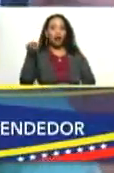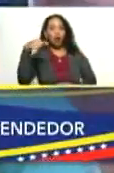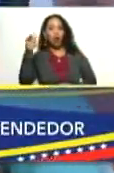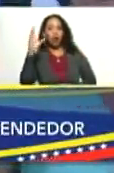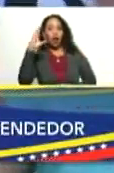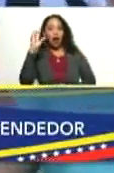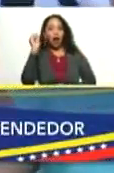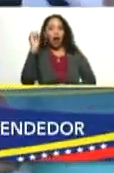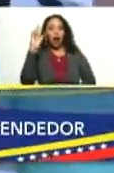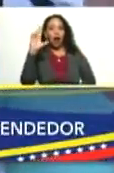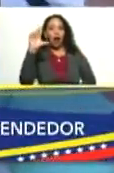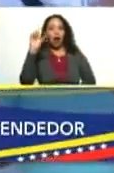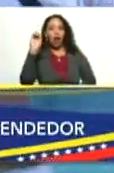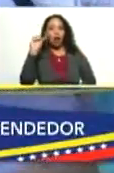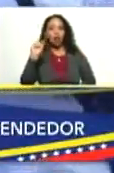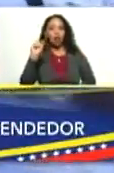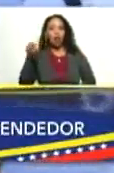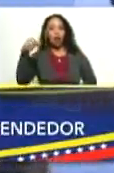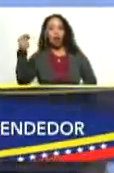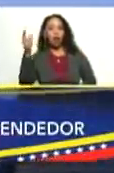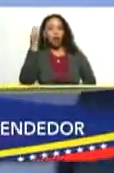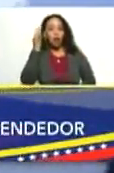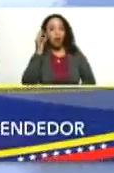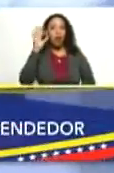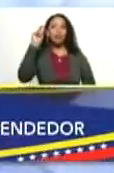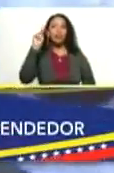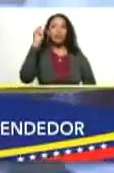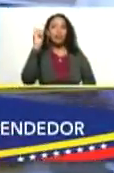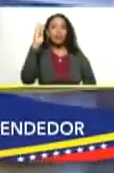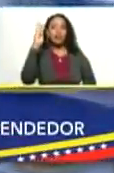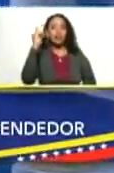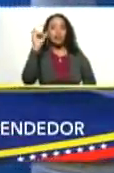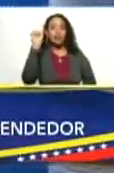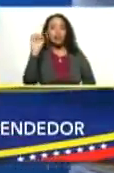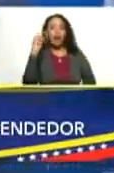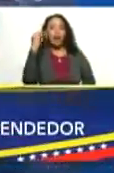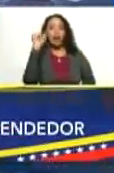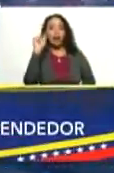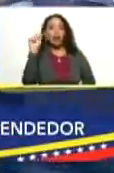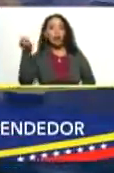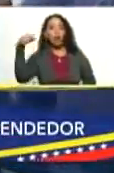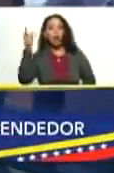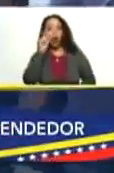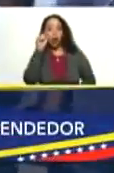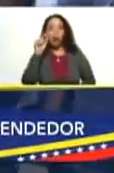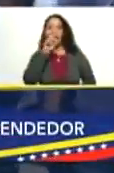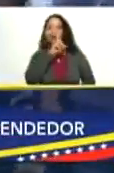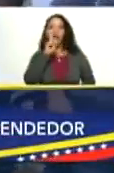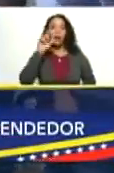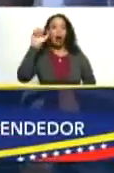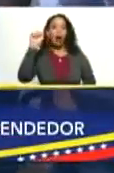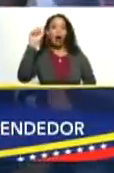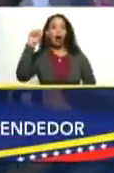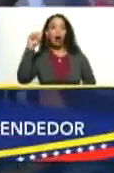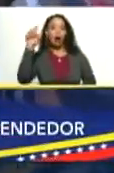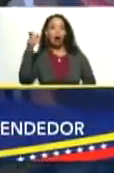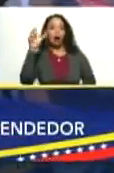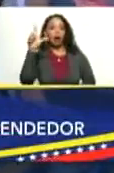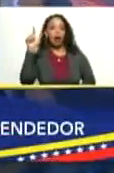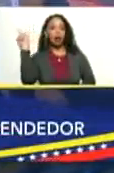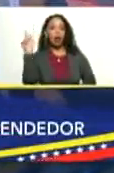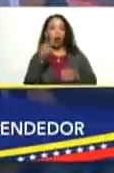Tibizal. Tibizay Galaviz. Y Ángel Morgado, lo felicito, pues. Excelente todo.